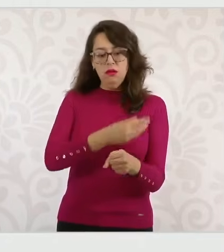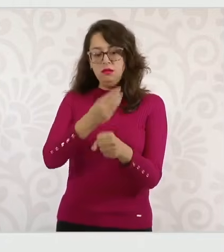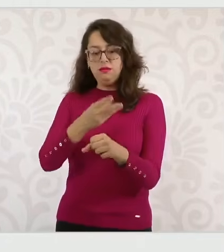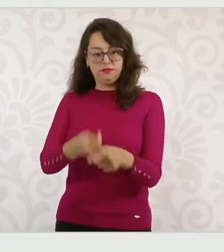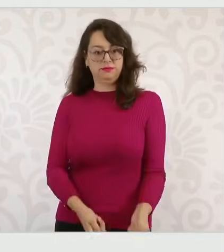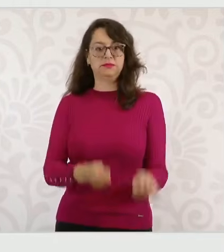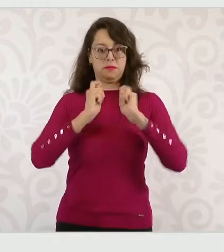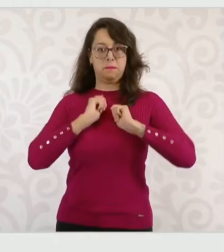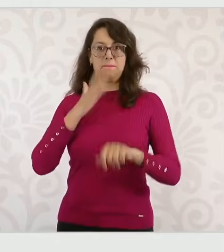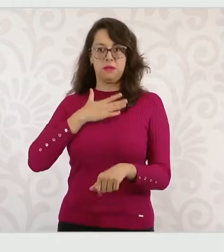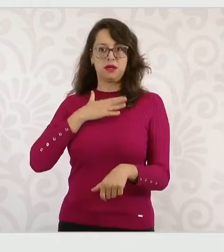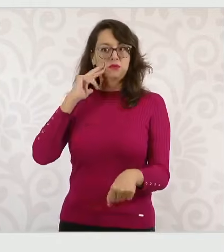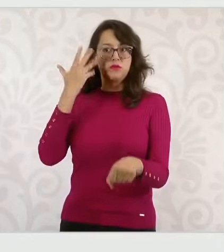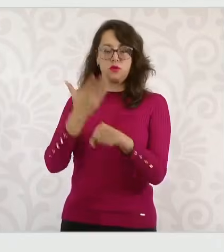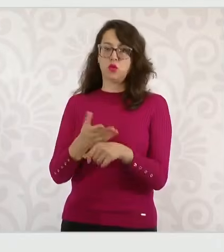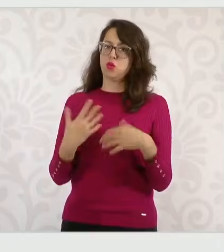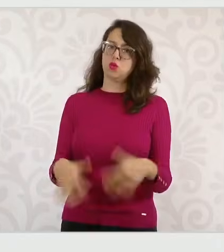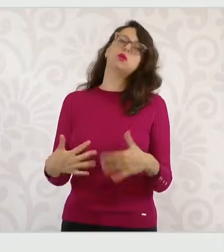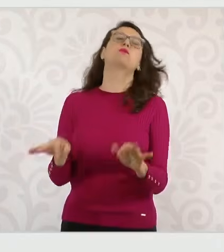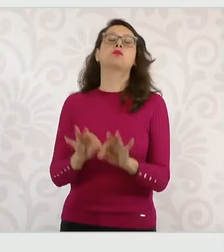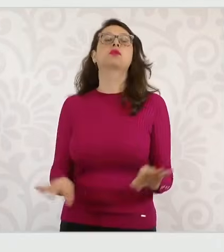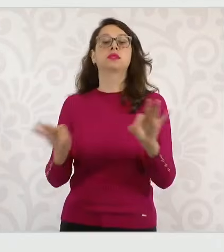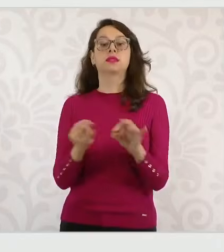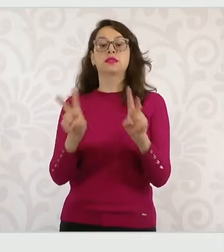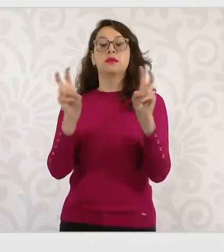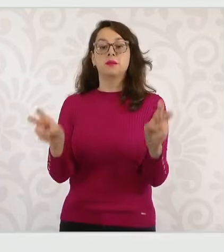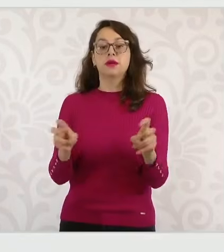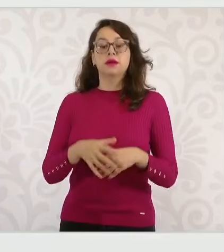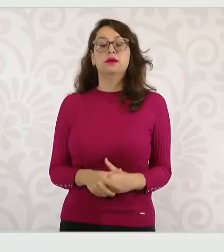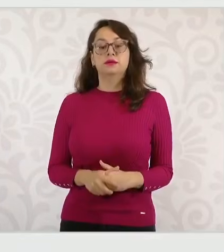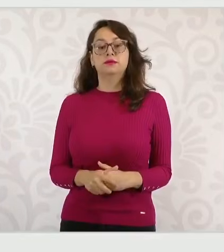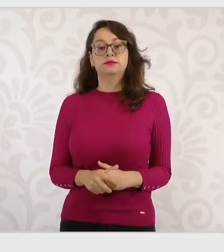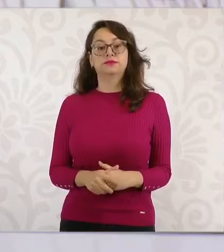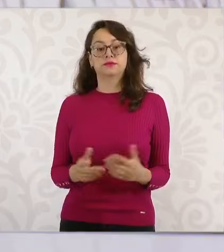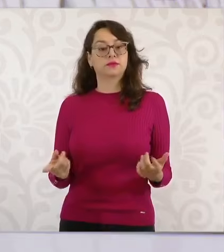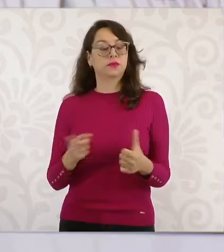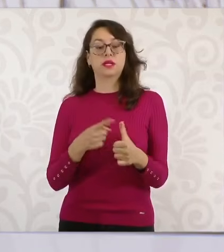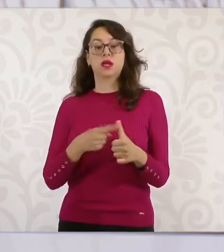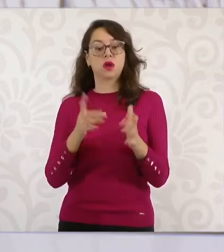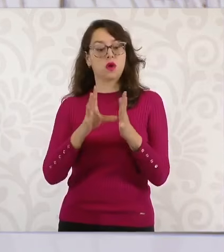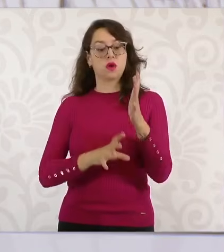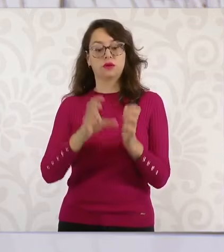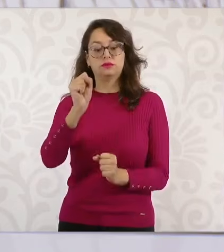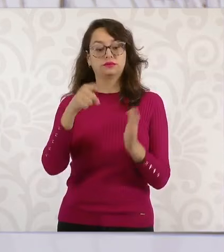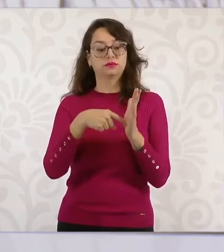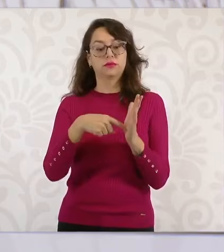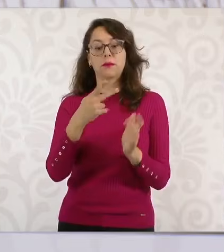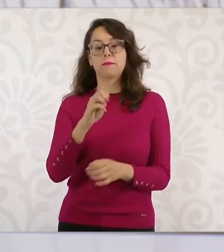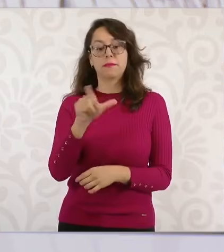importantes. La primera es la reforma constitucional de Pemex y